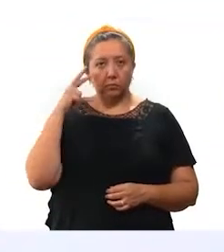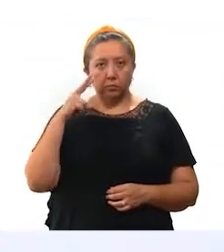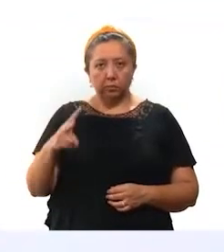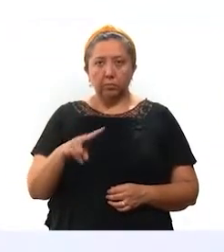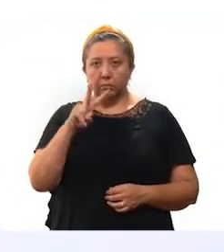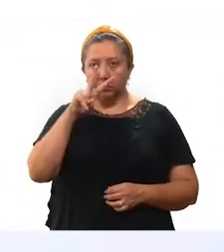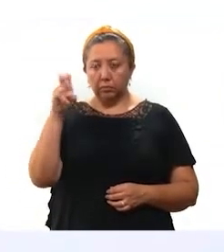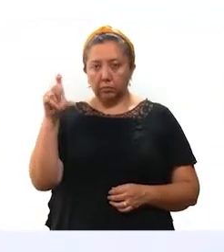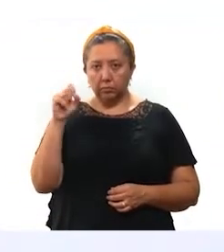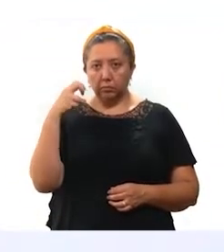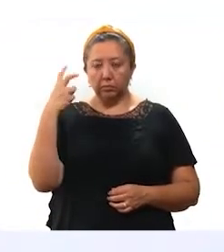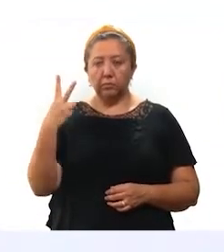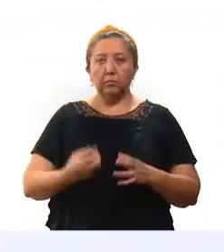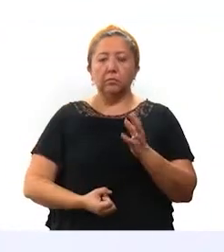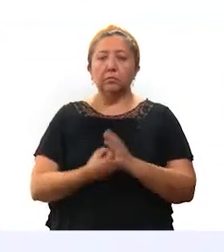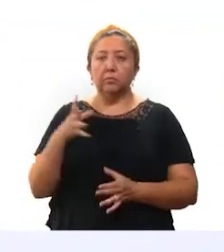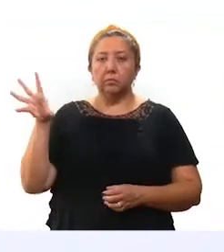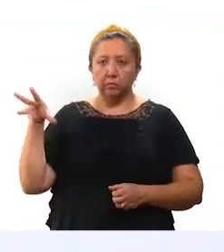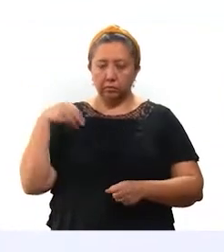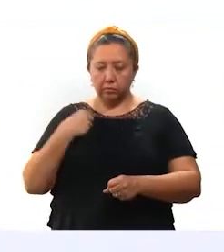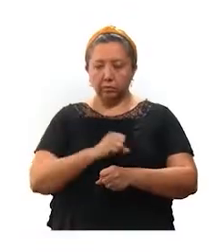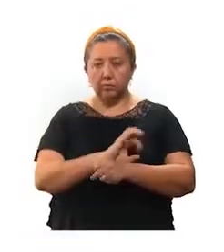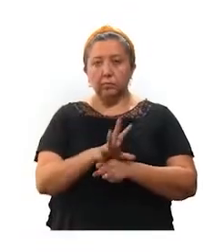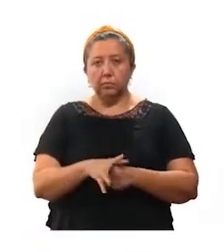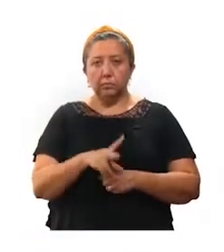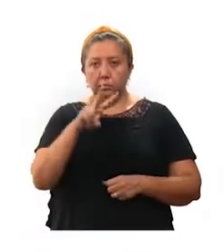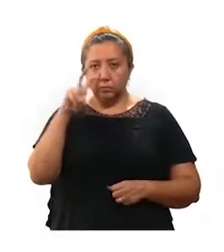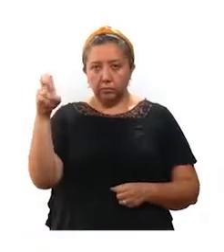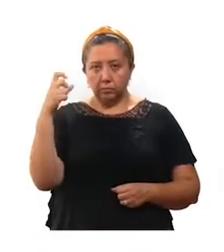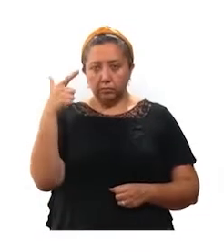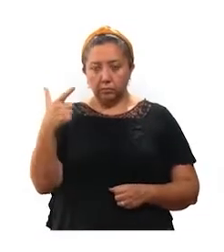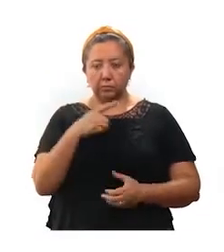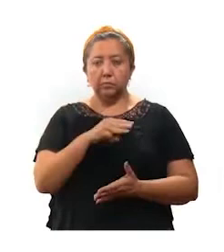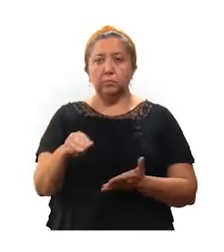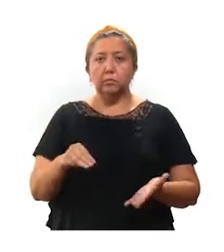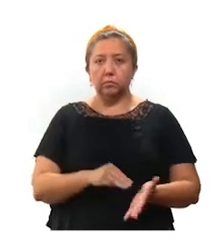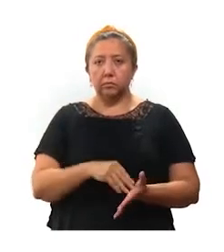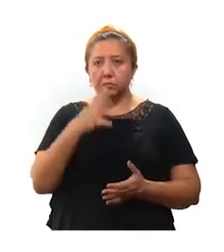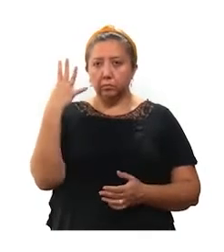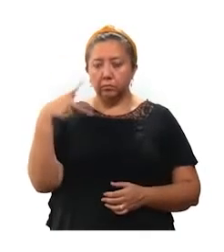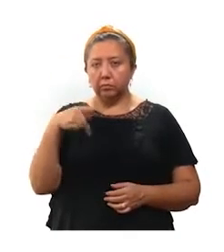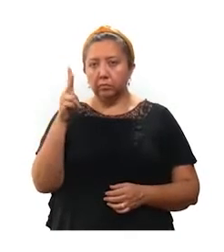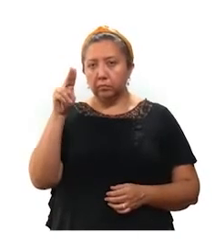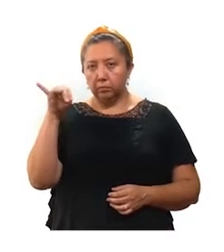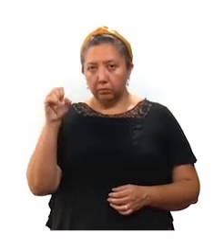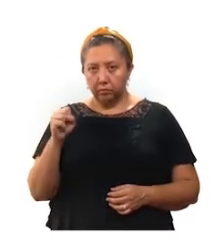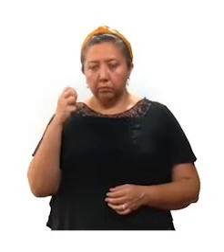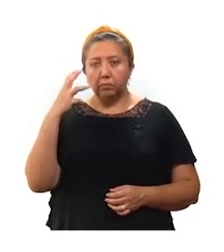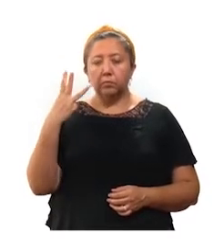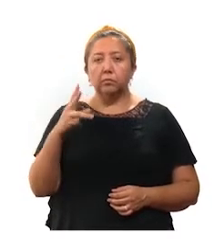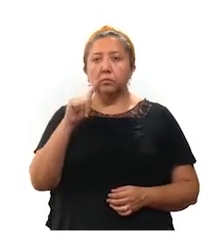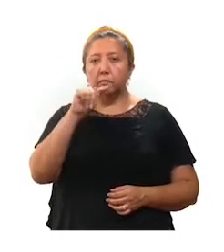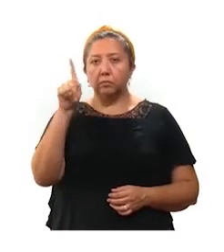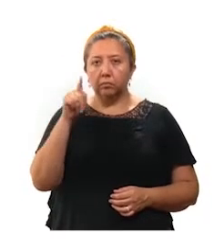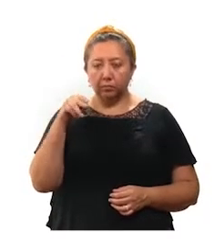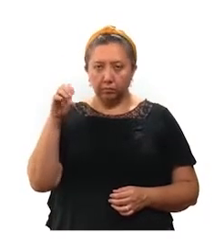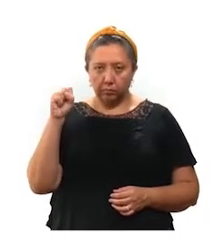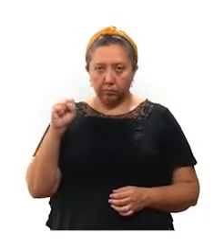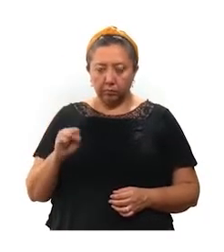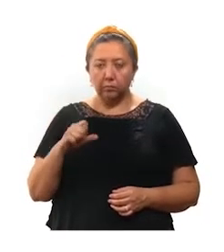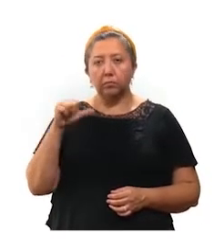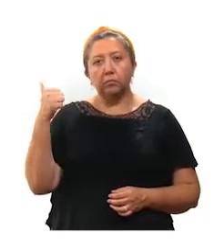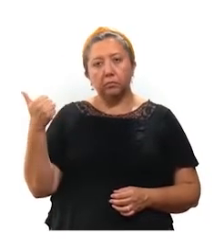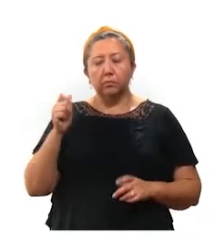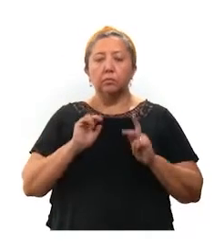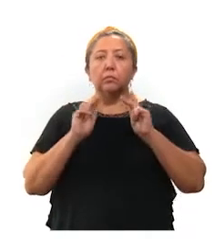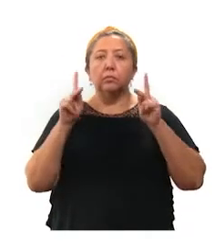detectaron 222 nuevos contagios de coronavirus, 207 en Mérida, 4 en Canacín, 3 en Buxots y Junucmá,